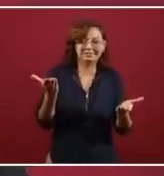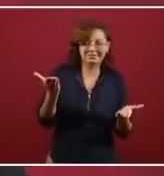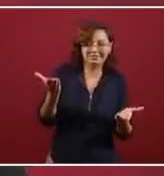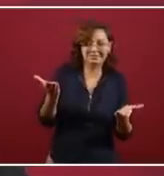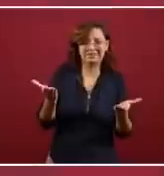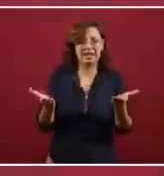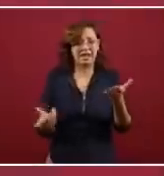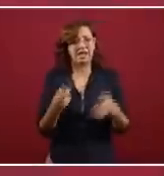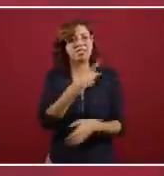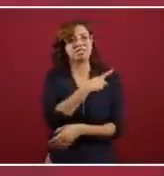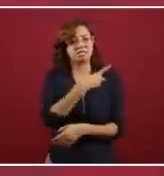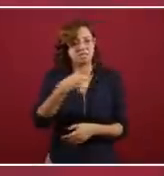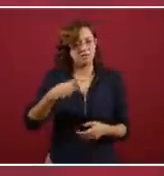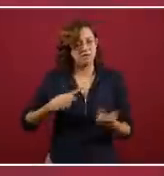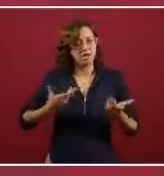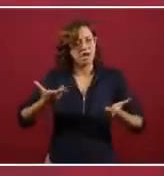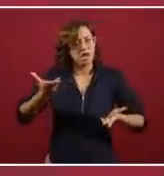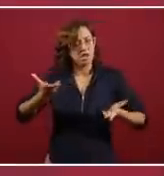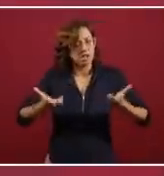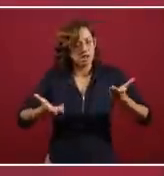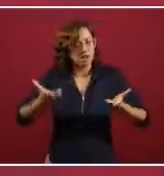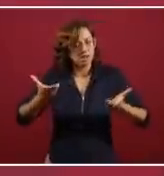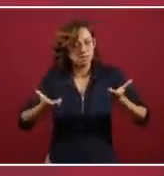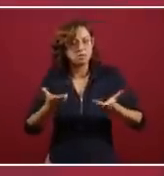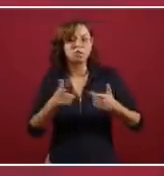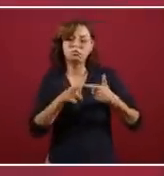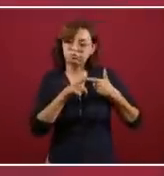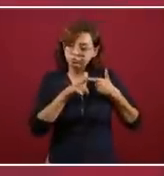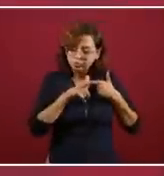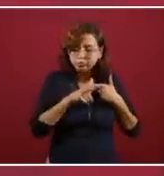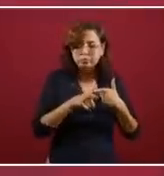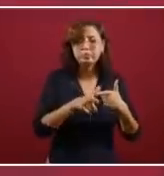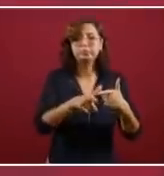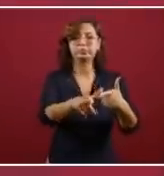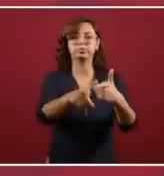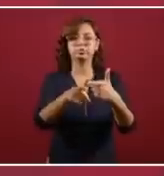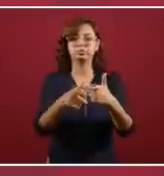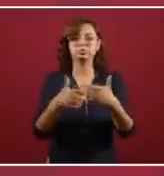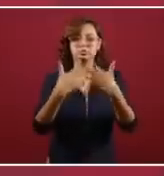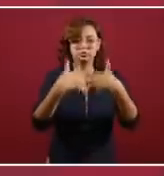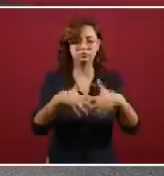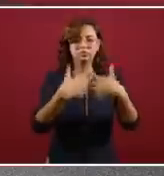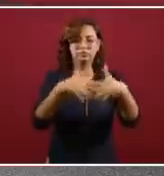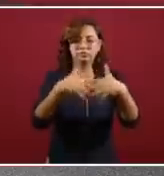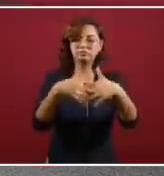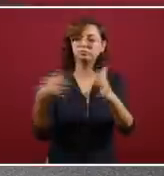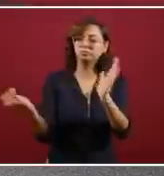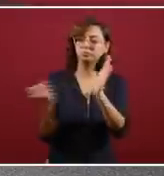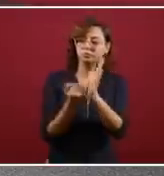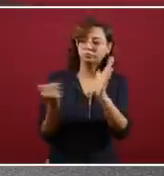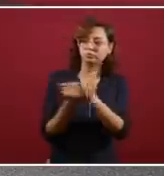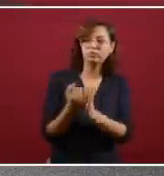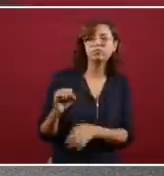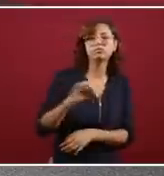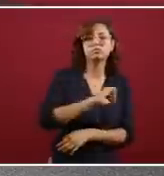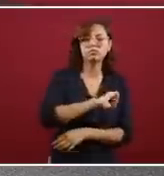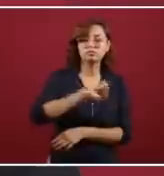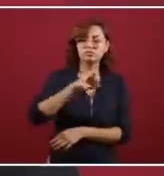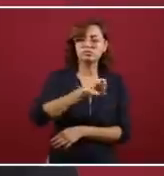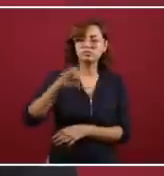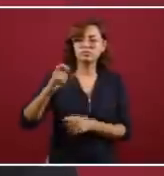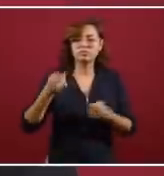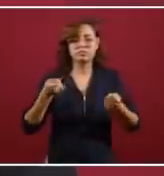calentarse. O sea, que no haya inflación y que